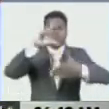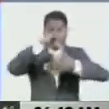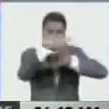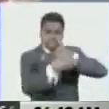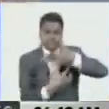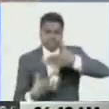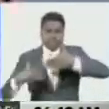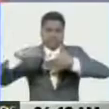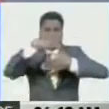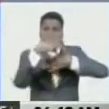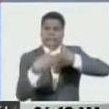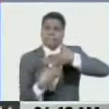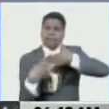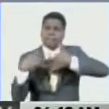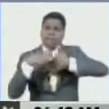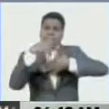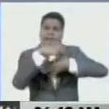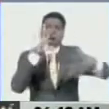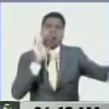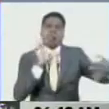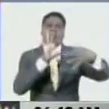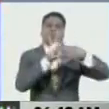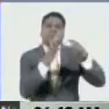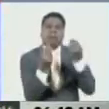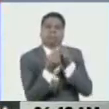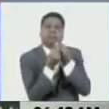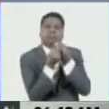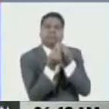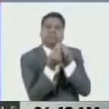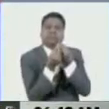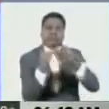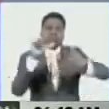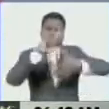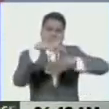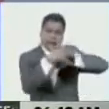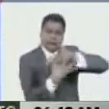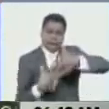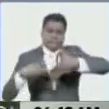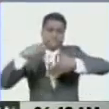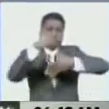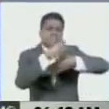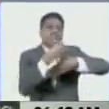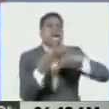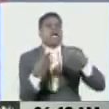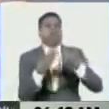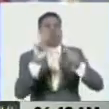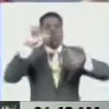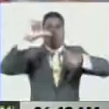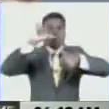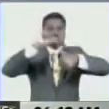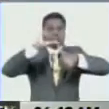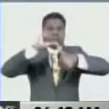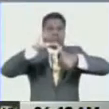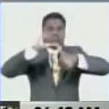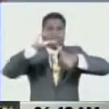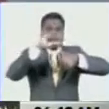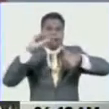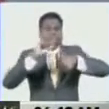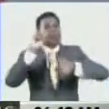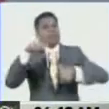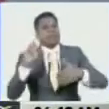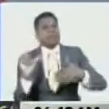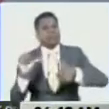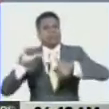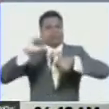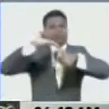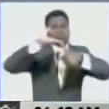nunca antes en esquemas de unidad latinoamericanas y caribeñas como nunca antes se habían visto. Es un desafío al imperialismo. Aunque